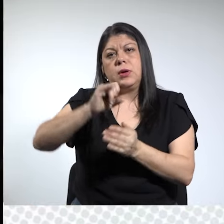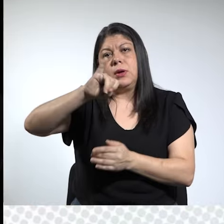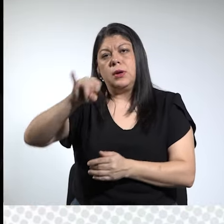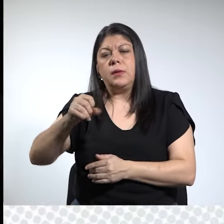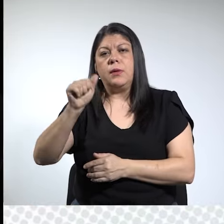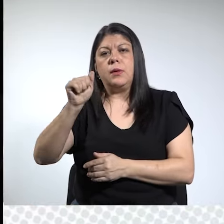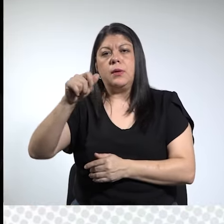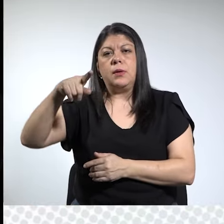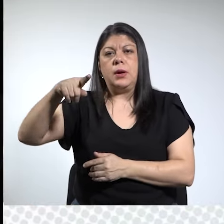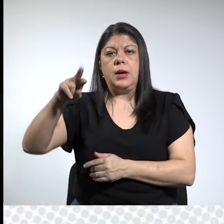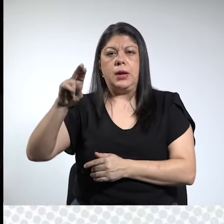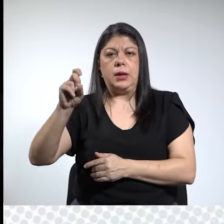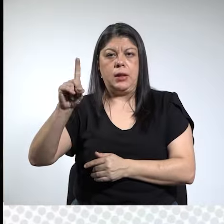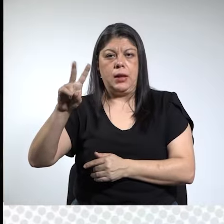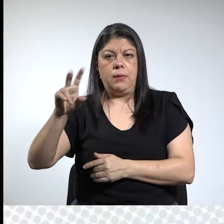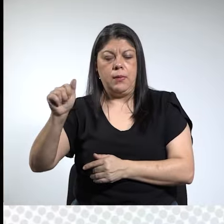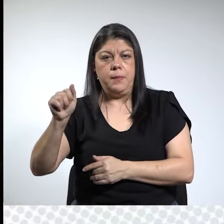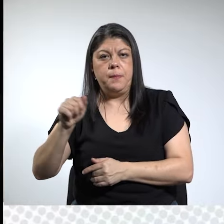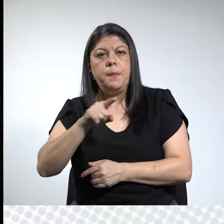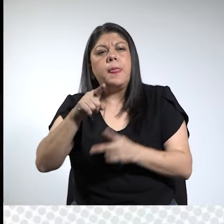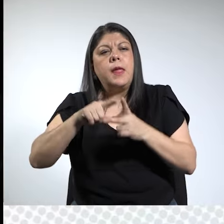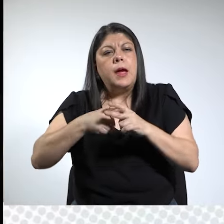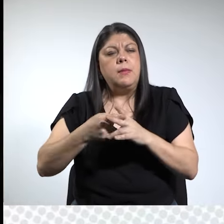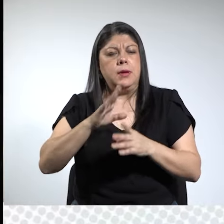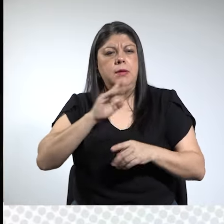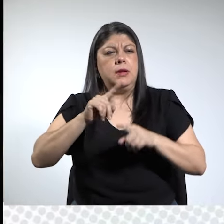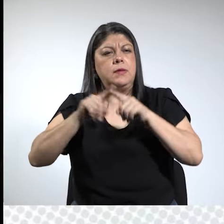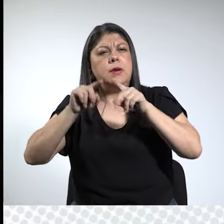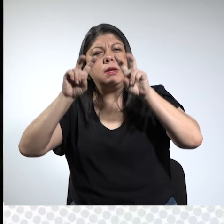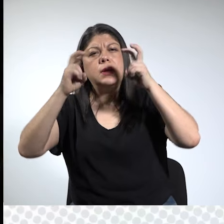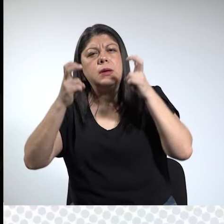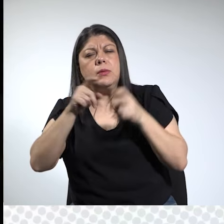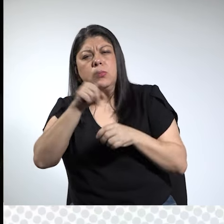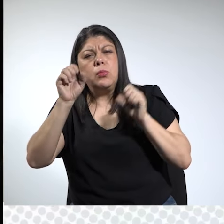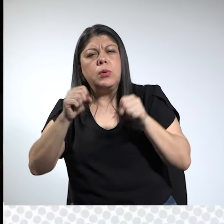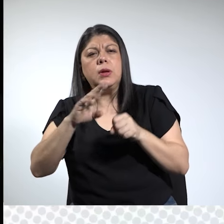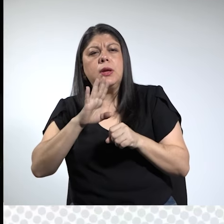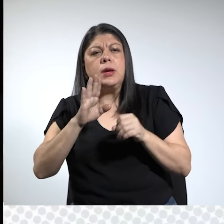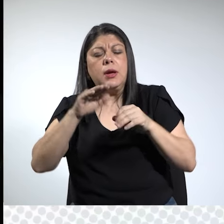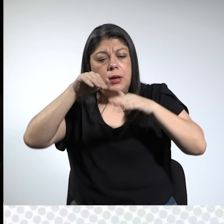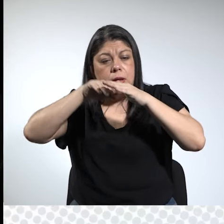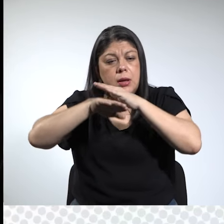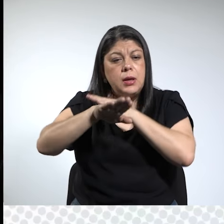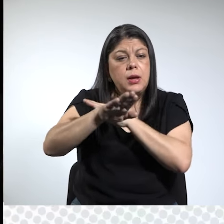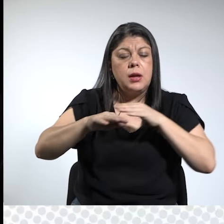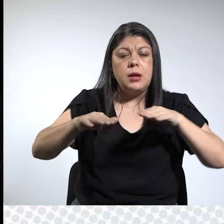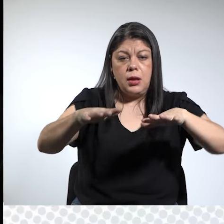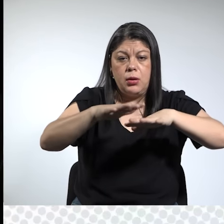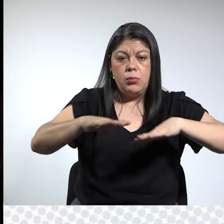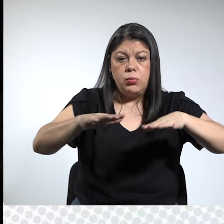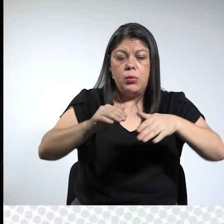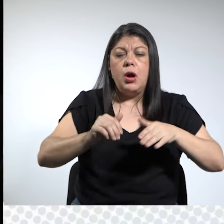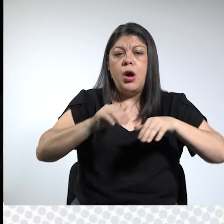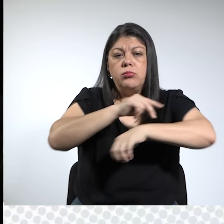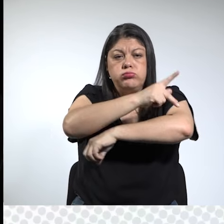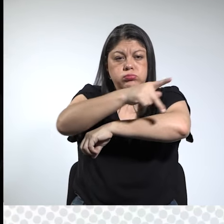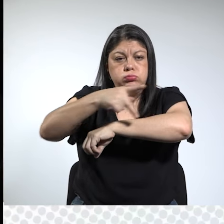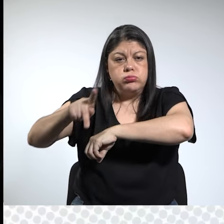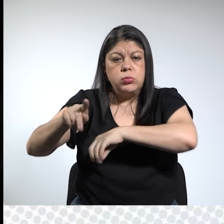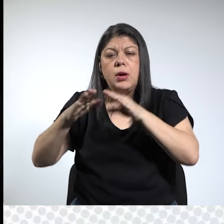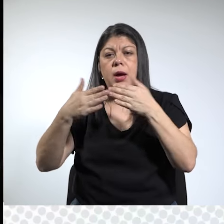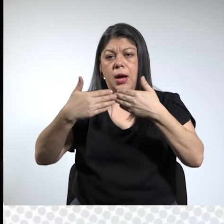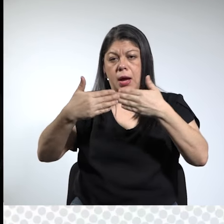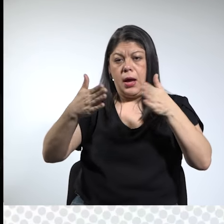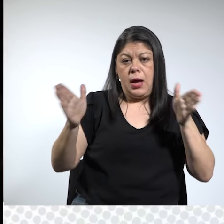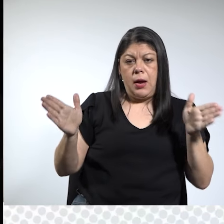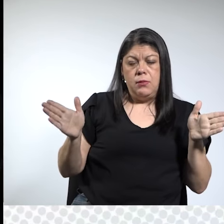ejemplo, también. Y ahí usted entonces empieza a hablar de otras cosas. Habdeba, por ejemplo, puede ingresar a un puerto granelero. Habdeba puede abrir de sus